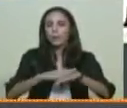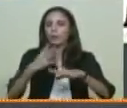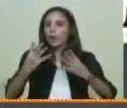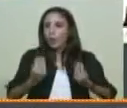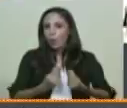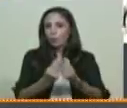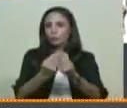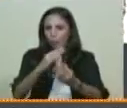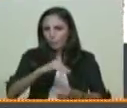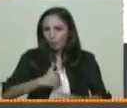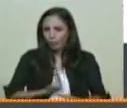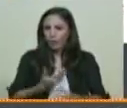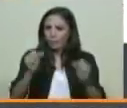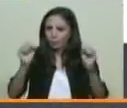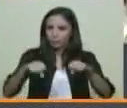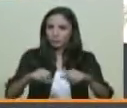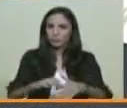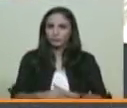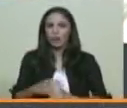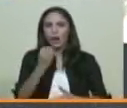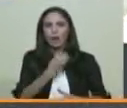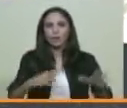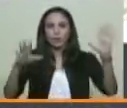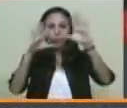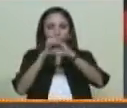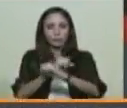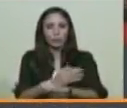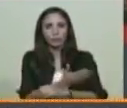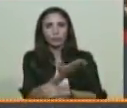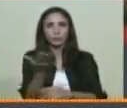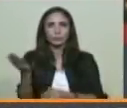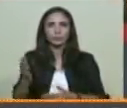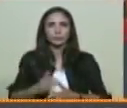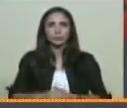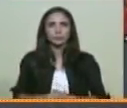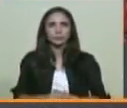podemos más. Muchas gracias. Buenas noches.